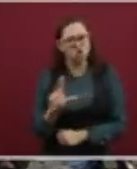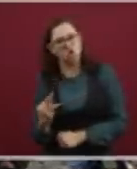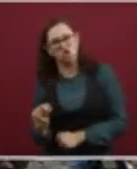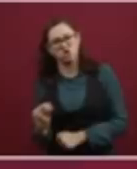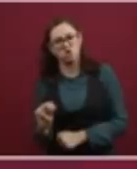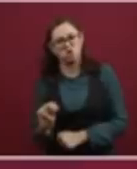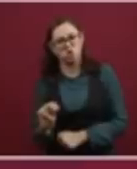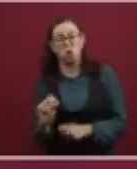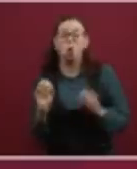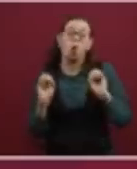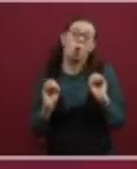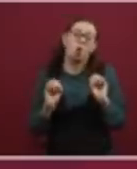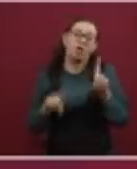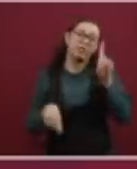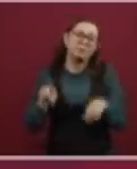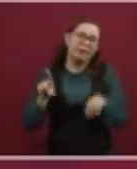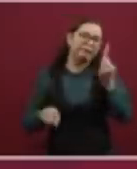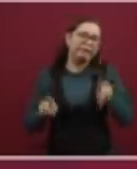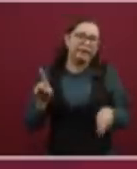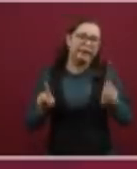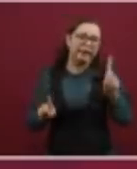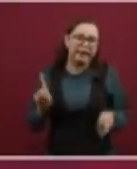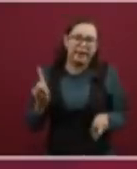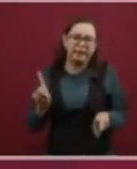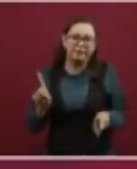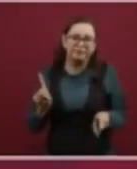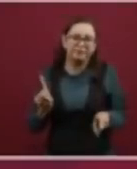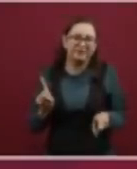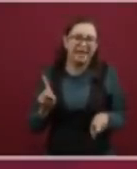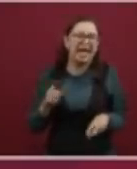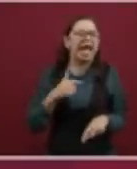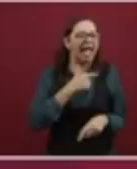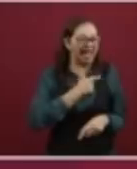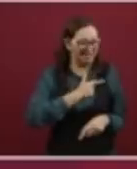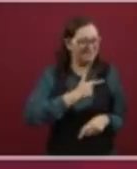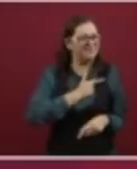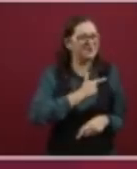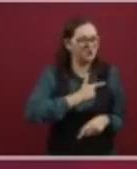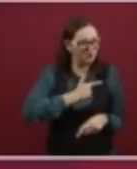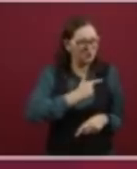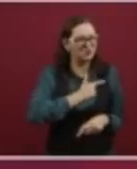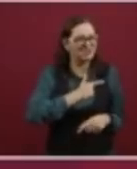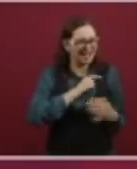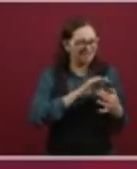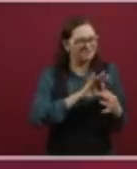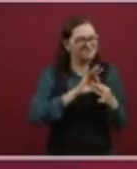tolerantes cuando se trate de lo que nos acomoda?